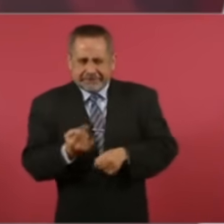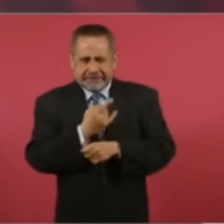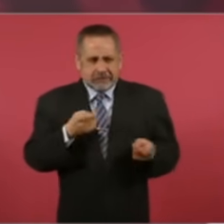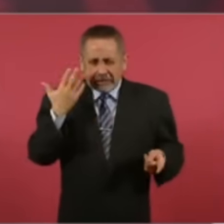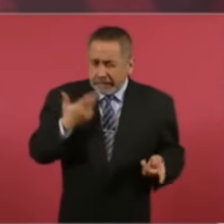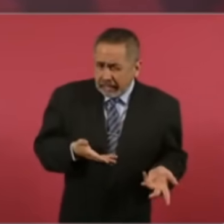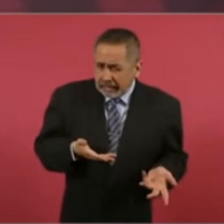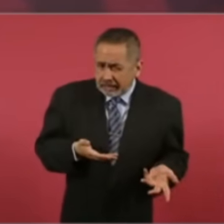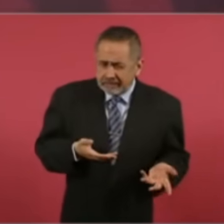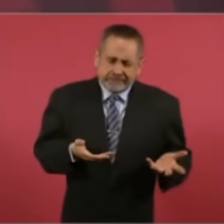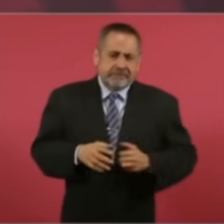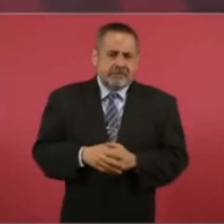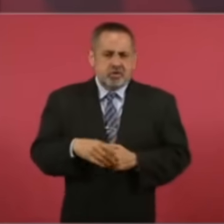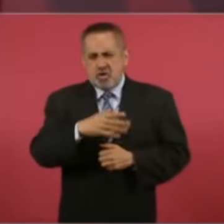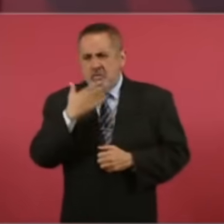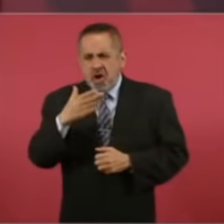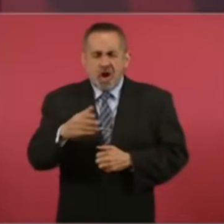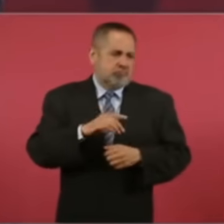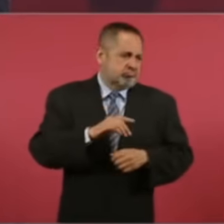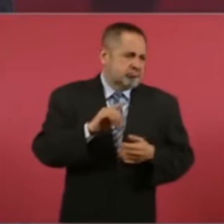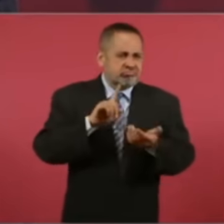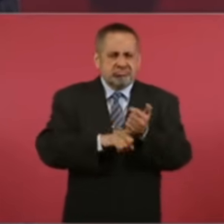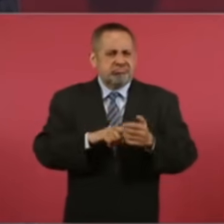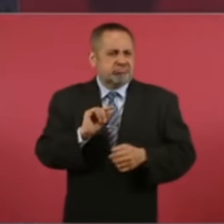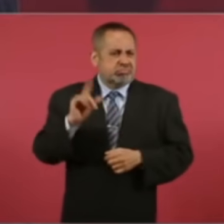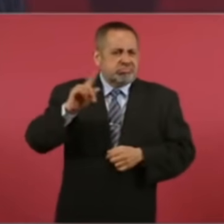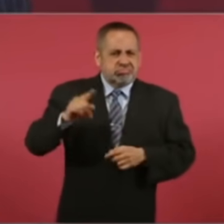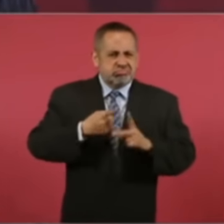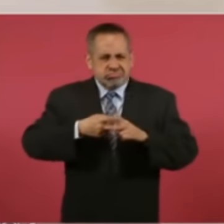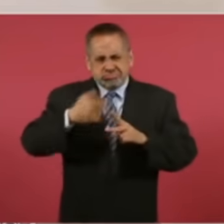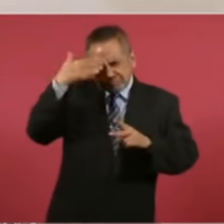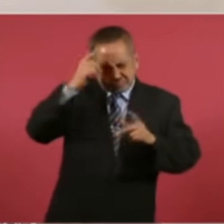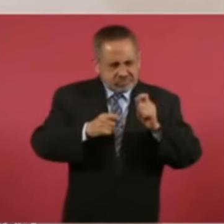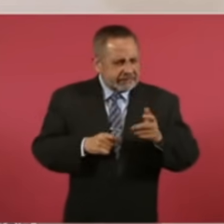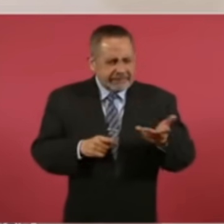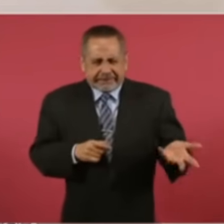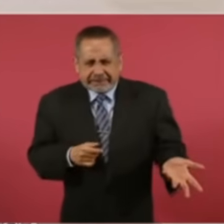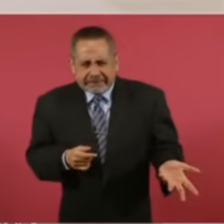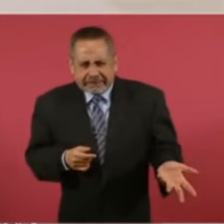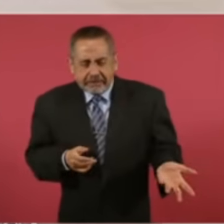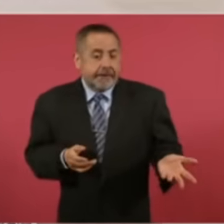proyecciones y tienen muy buenos actuarios. Bueno,